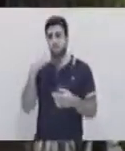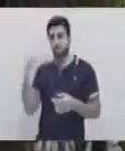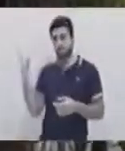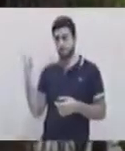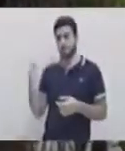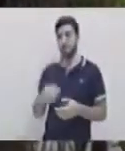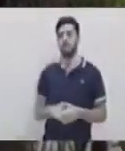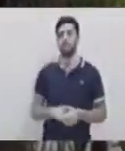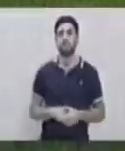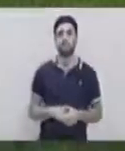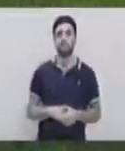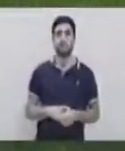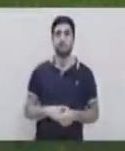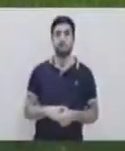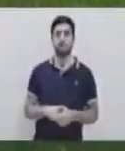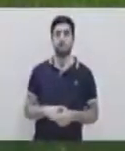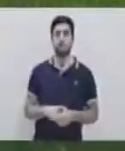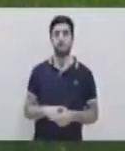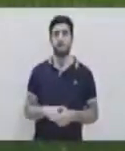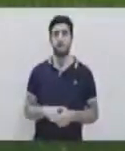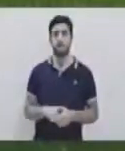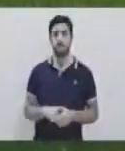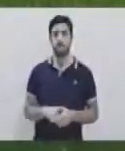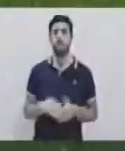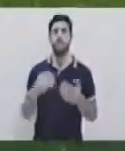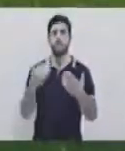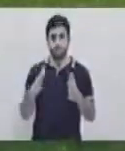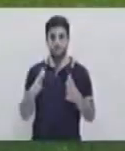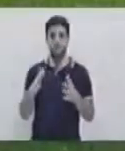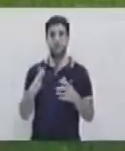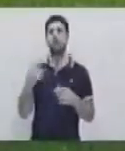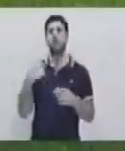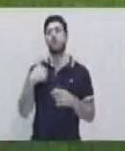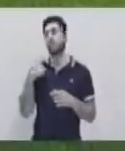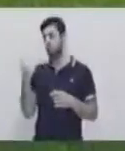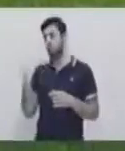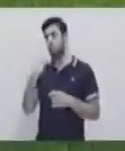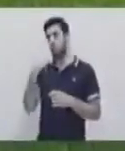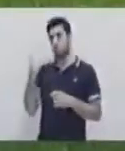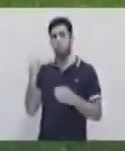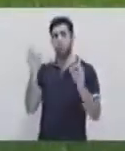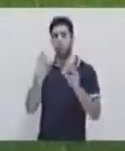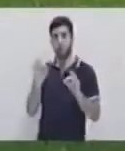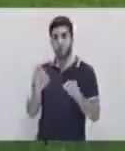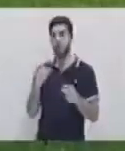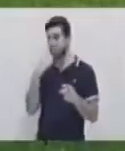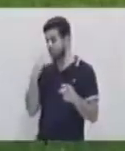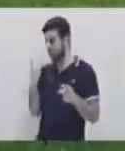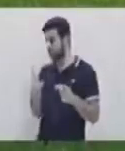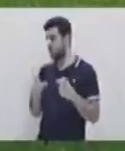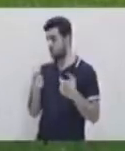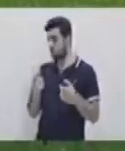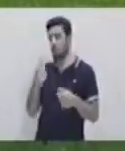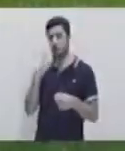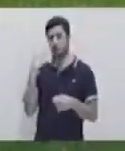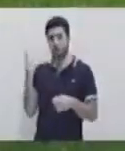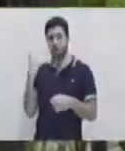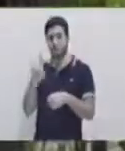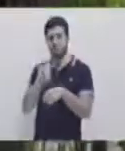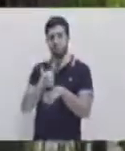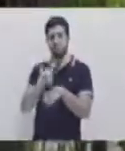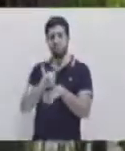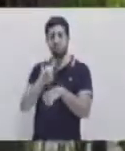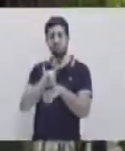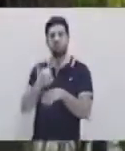en las orejas. En este mismo movimiento vamos a colocar lechuza y va a golpear varias